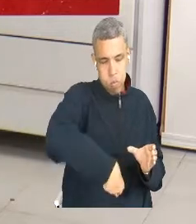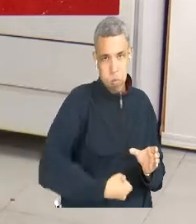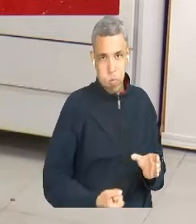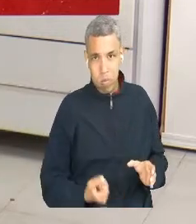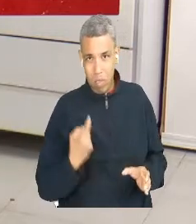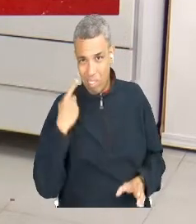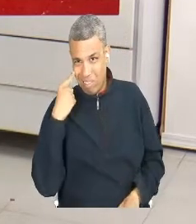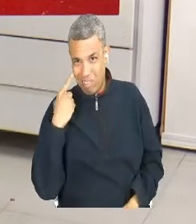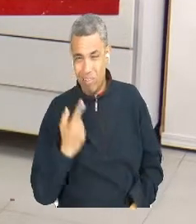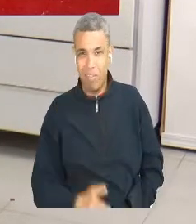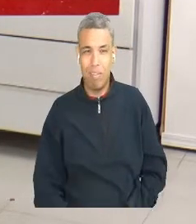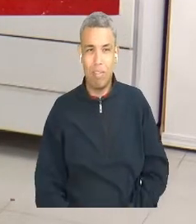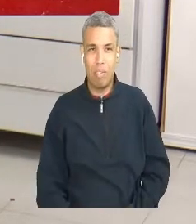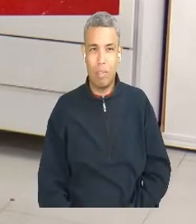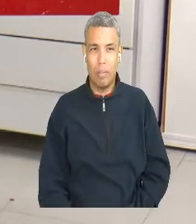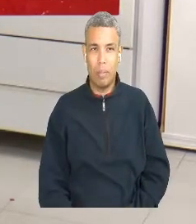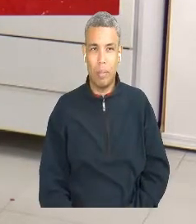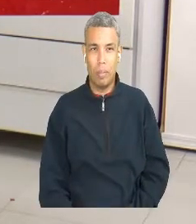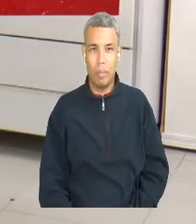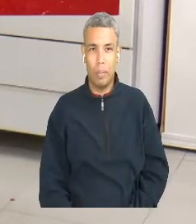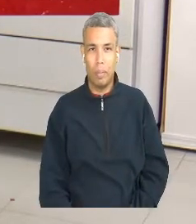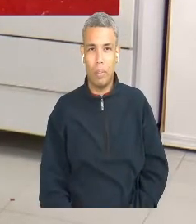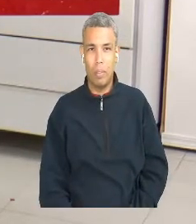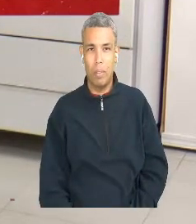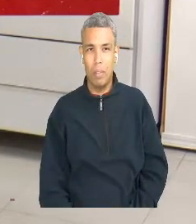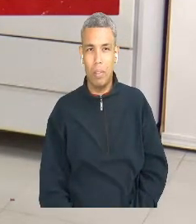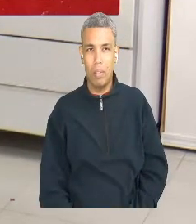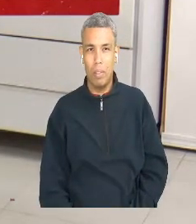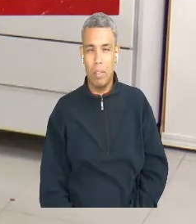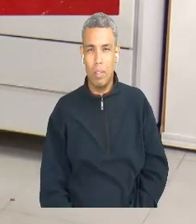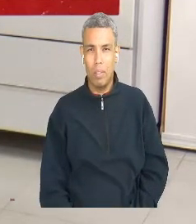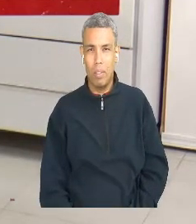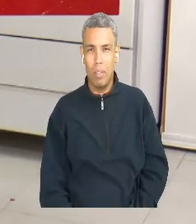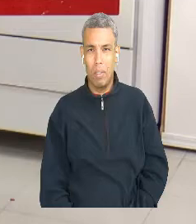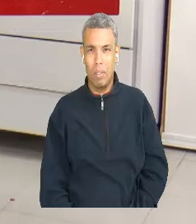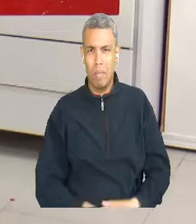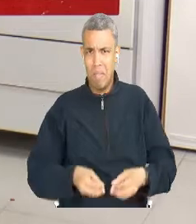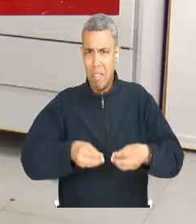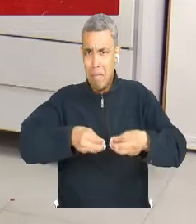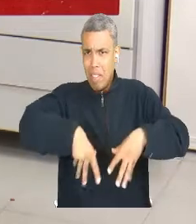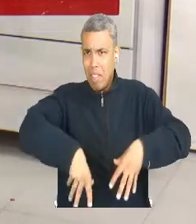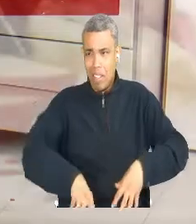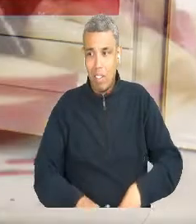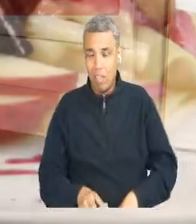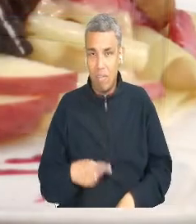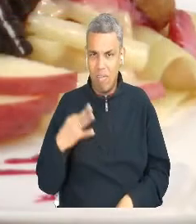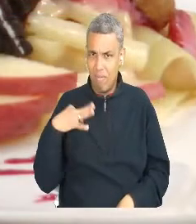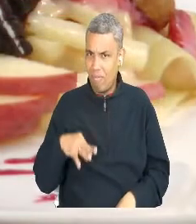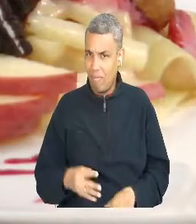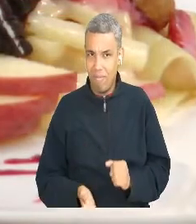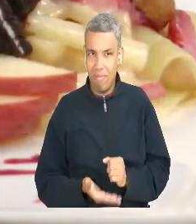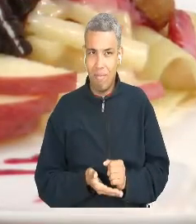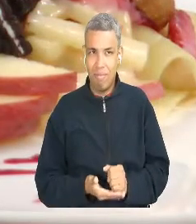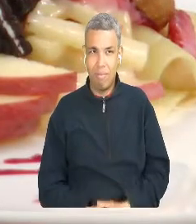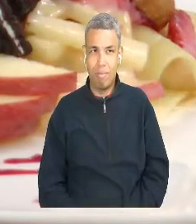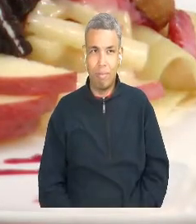den cuenta de que nada es acá... Se pierde. Sí, señor. todo